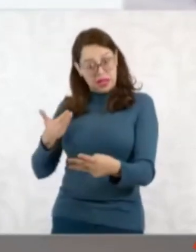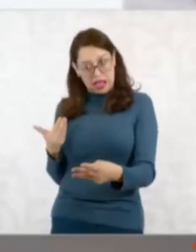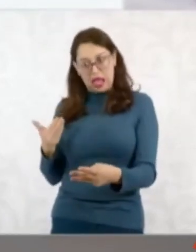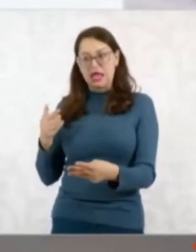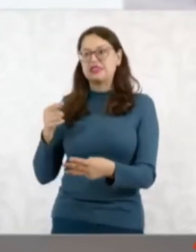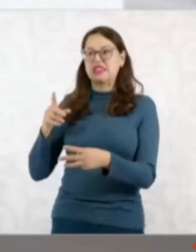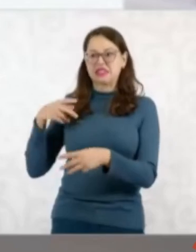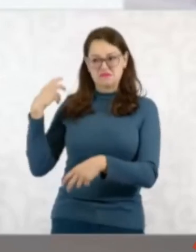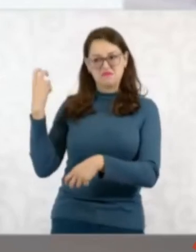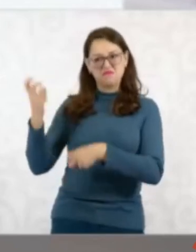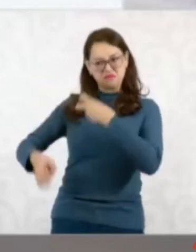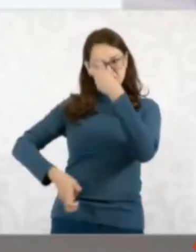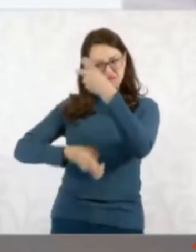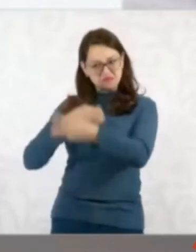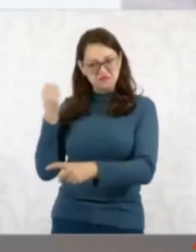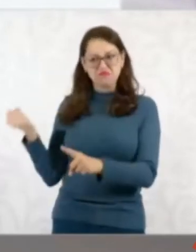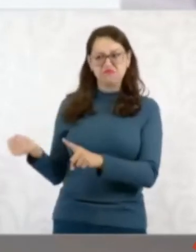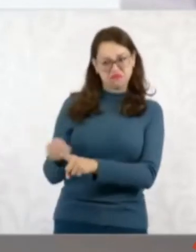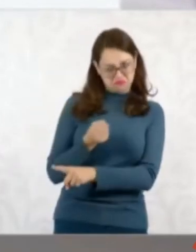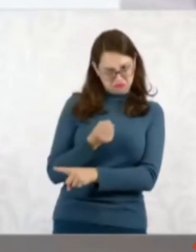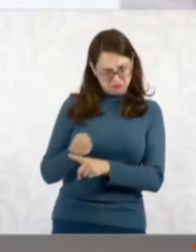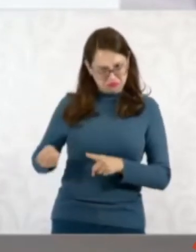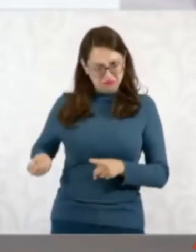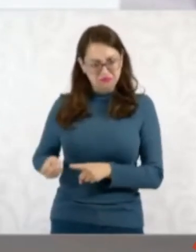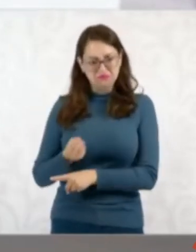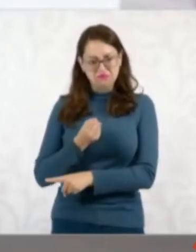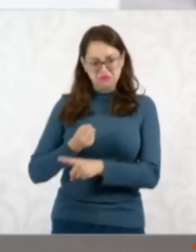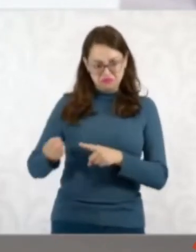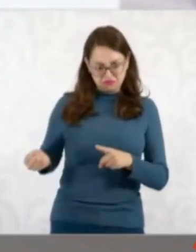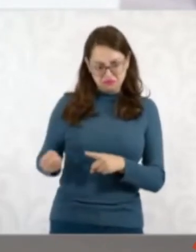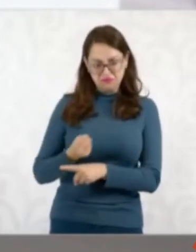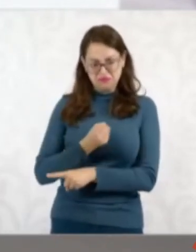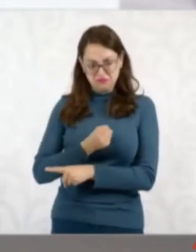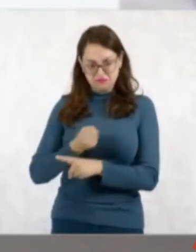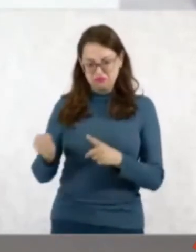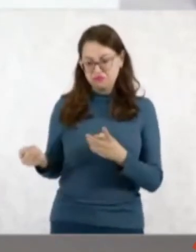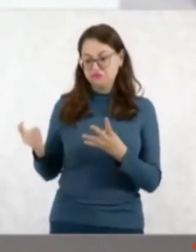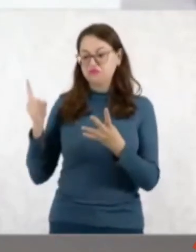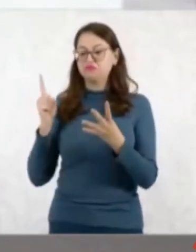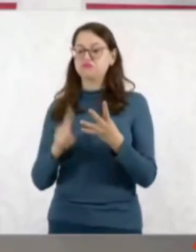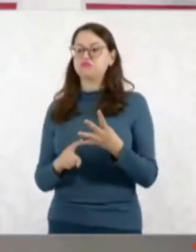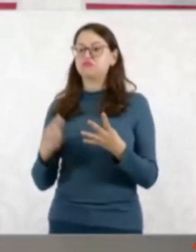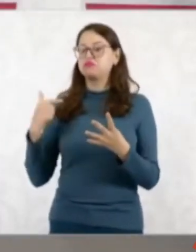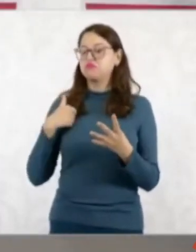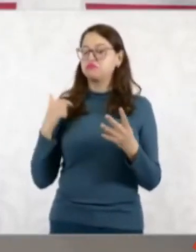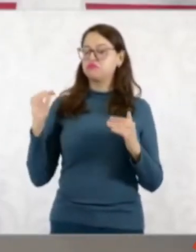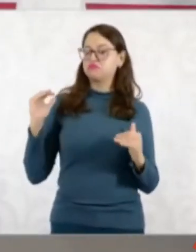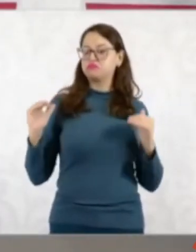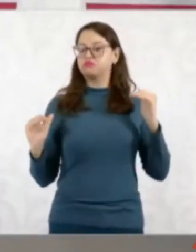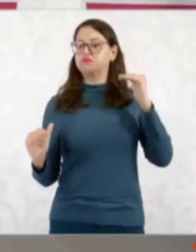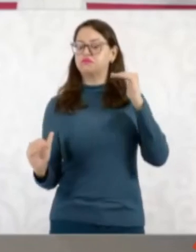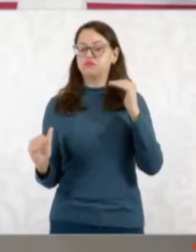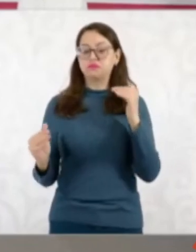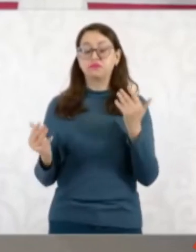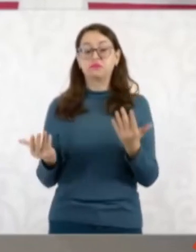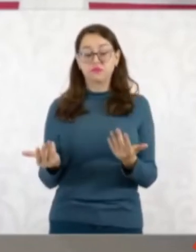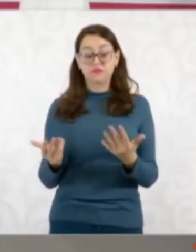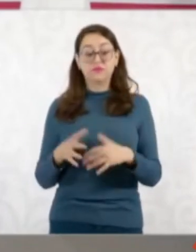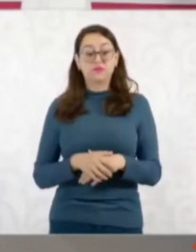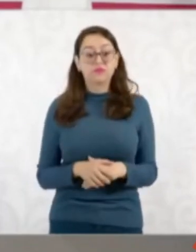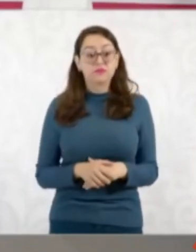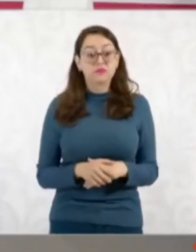la víctima, contextos de asimetría de poder. Se establece una pena